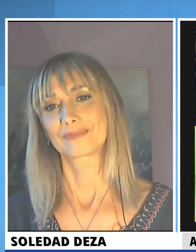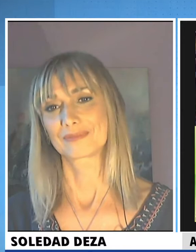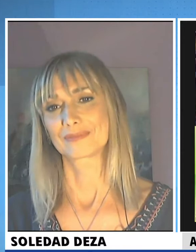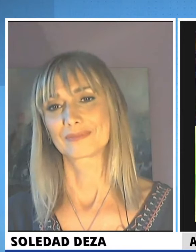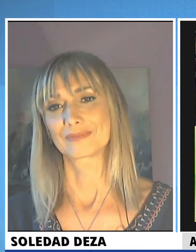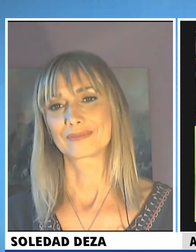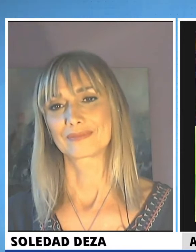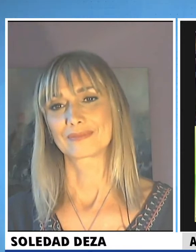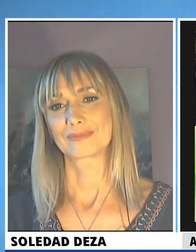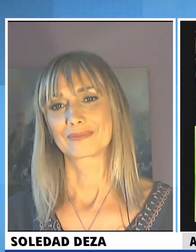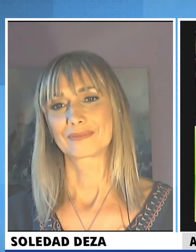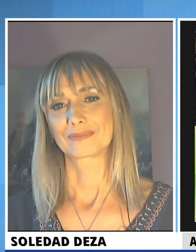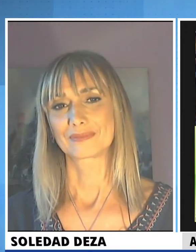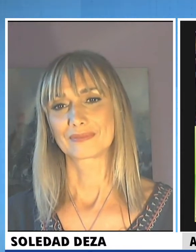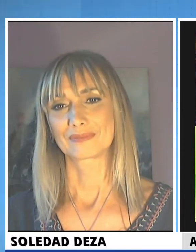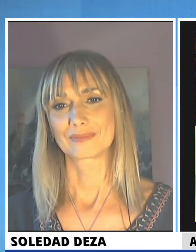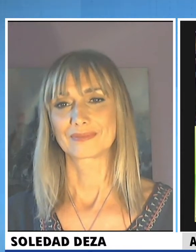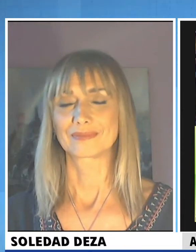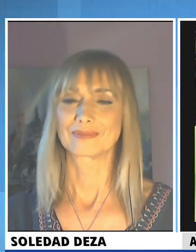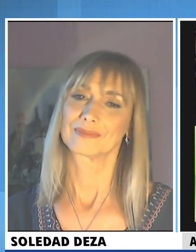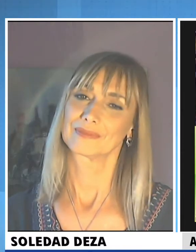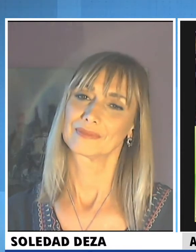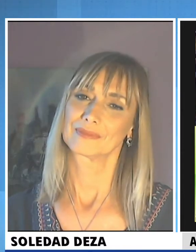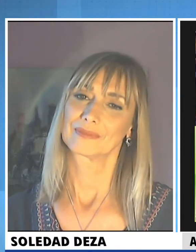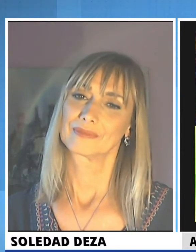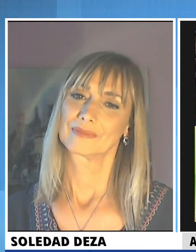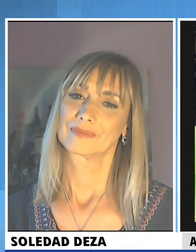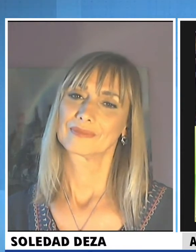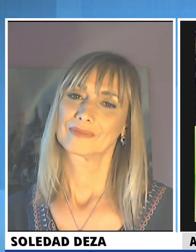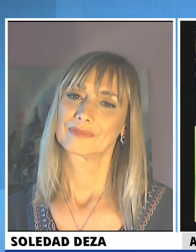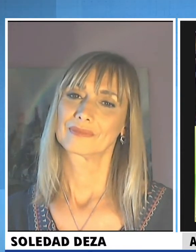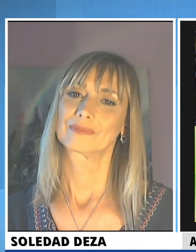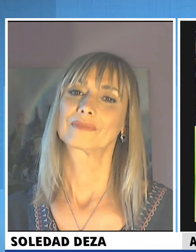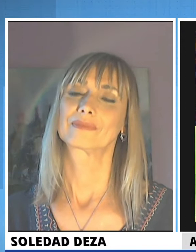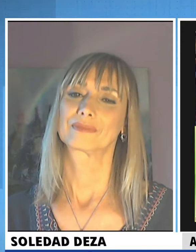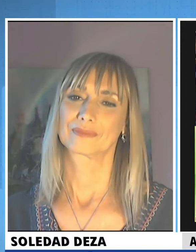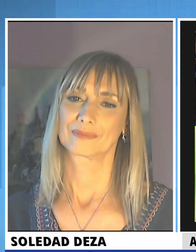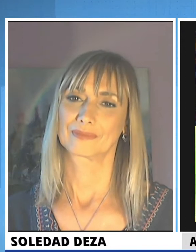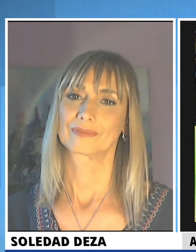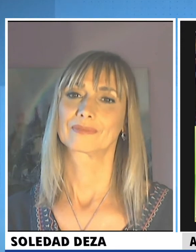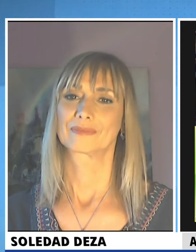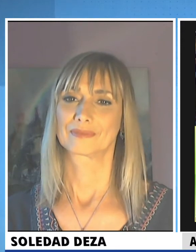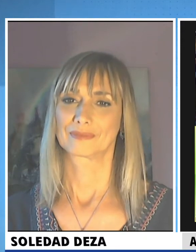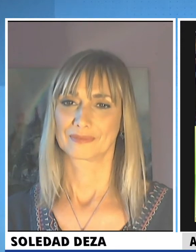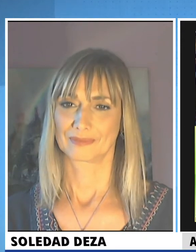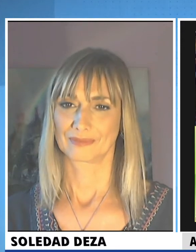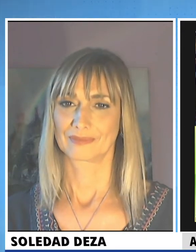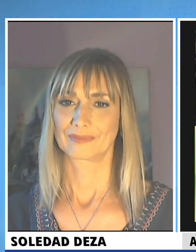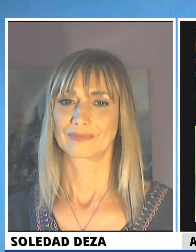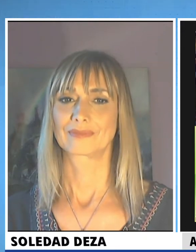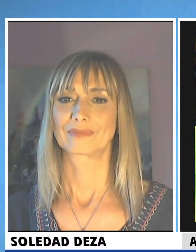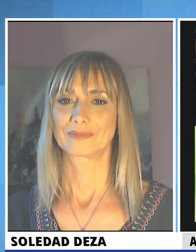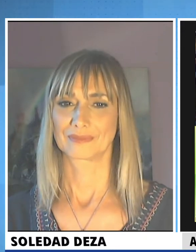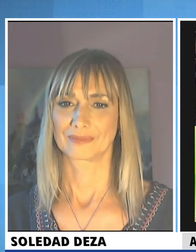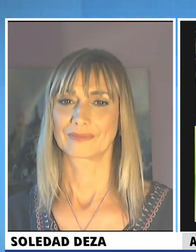la Comisión Penal esté articulando con la Comisión de Mujeres y estemos tratando de mirar al derecho